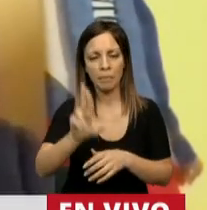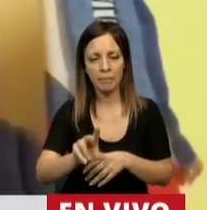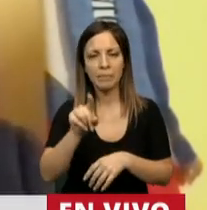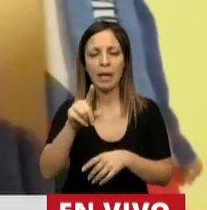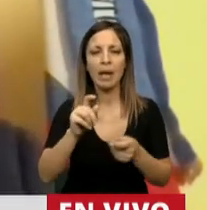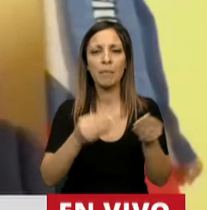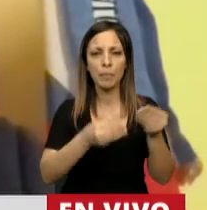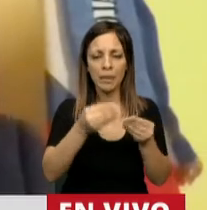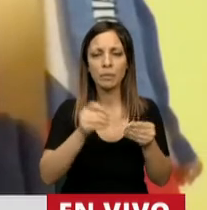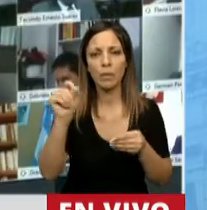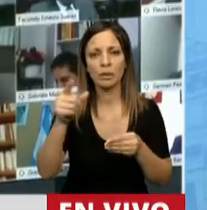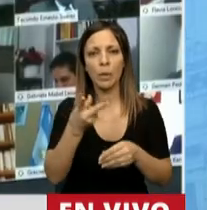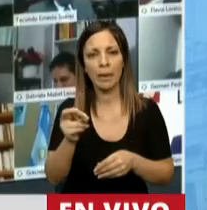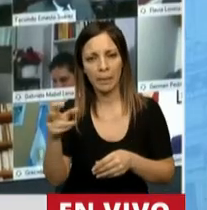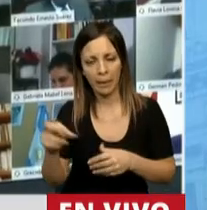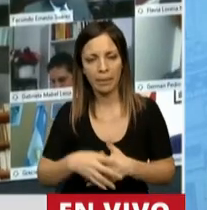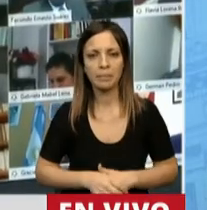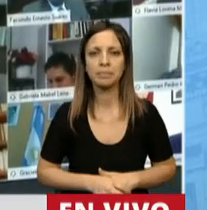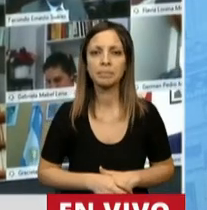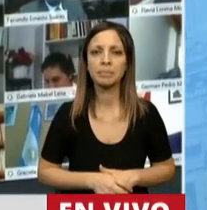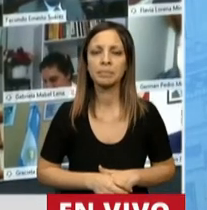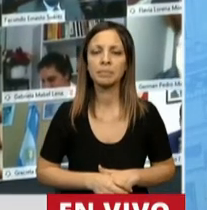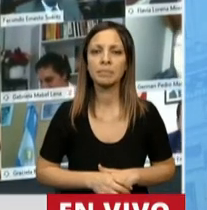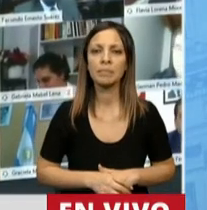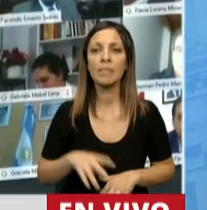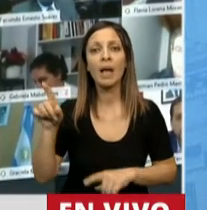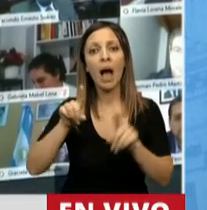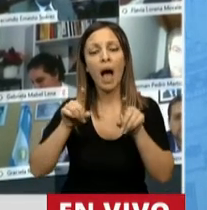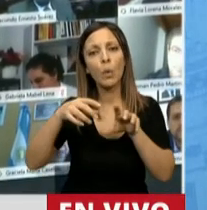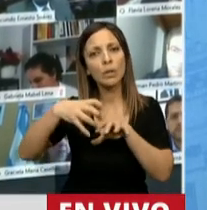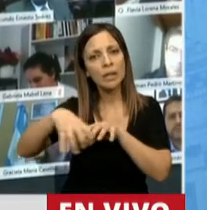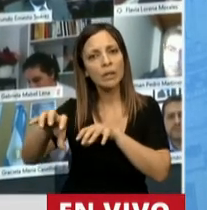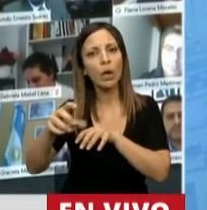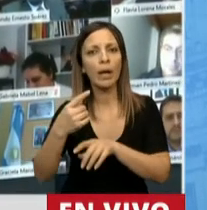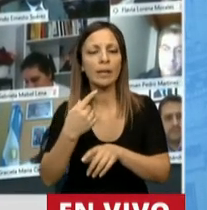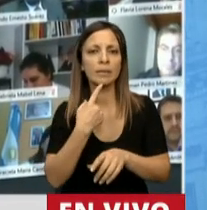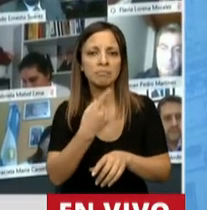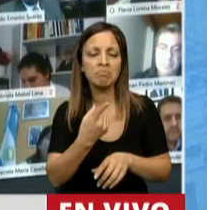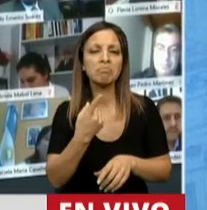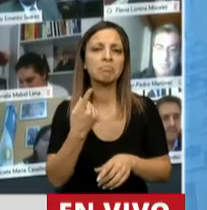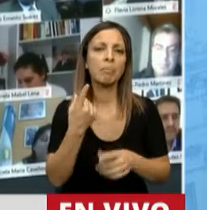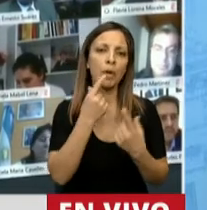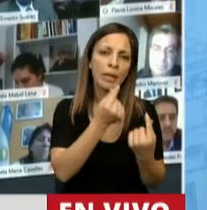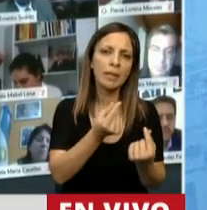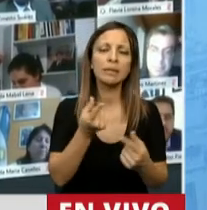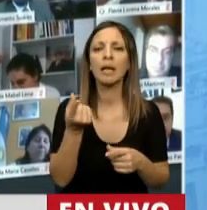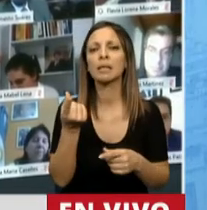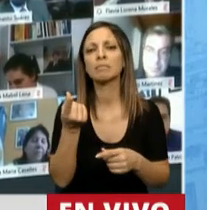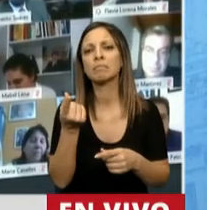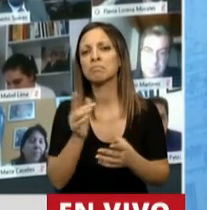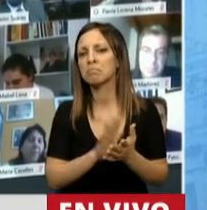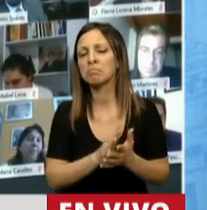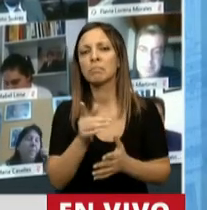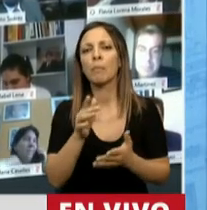ejercicio 2020. Contrariamente a lo que algunos sectores interpretan, atender la necesidad de manifiesto en materia